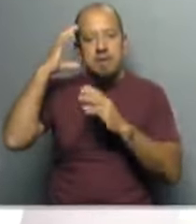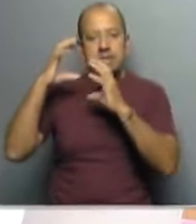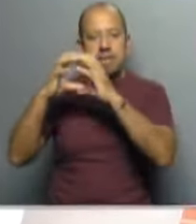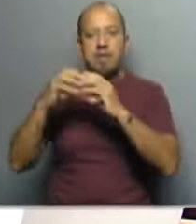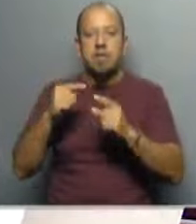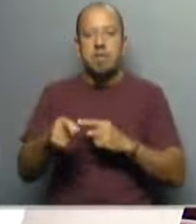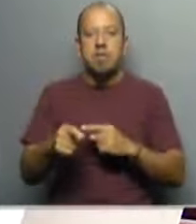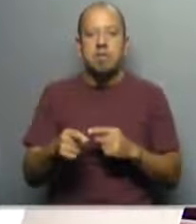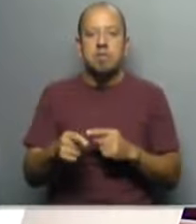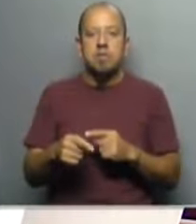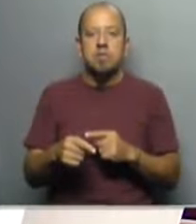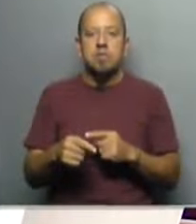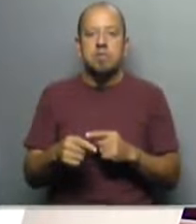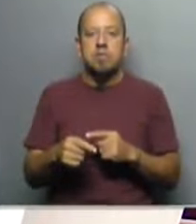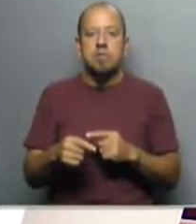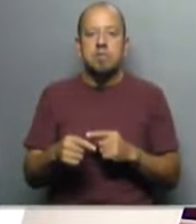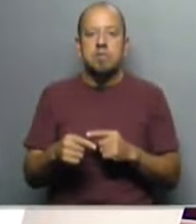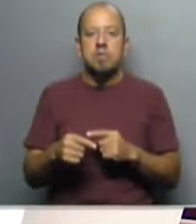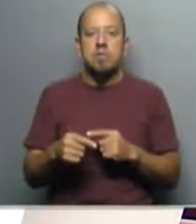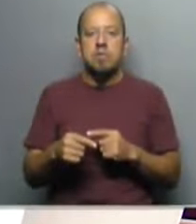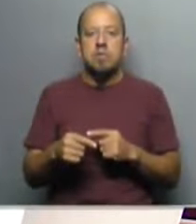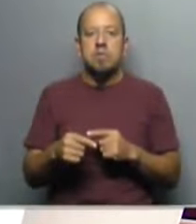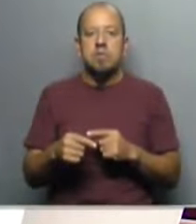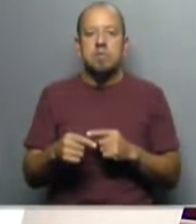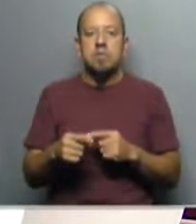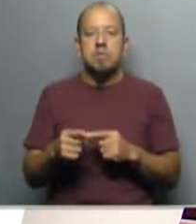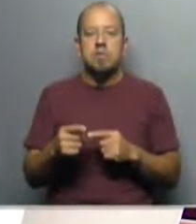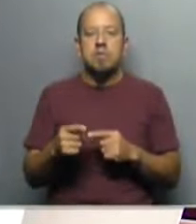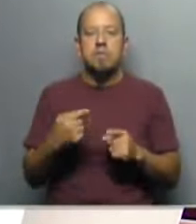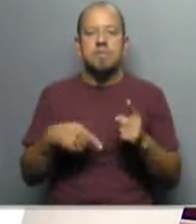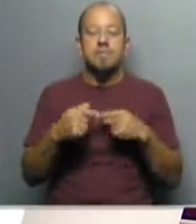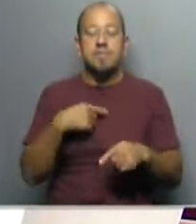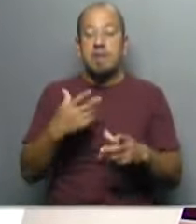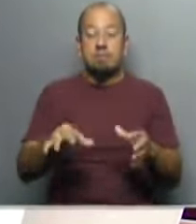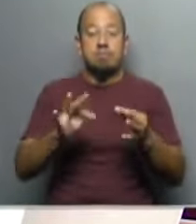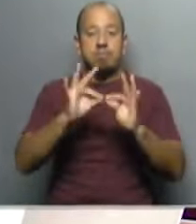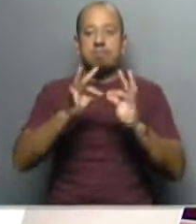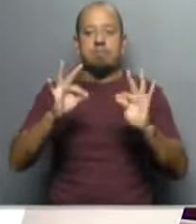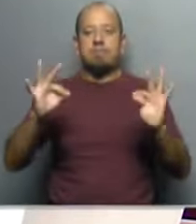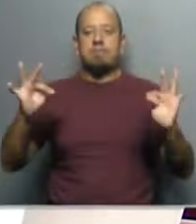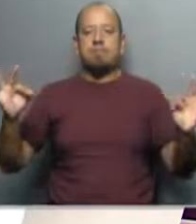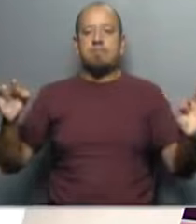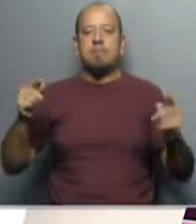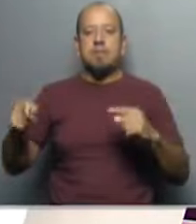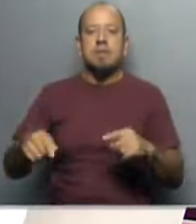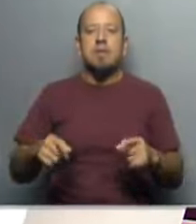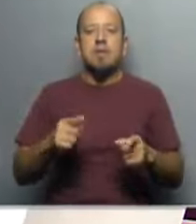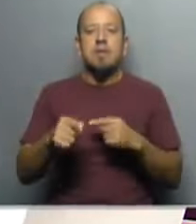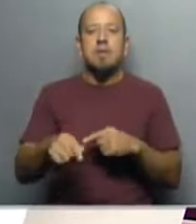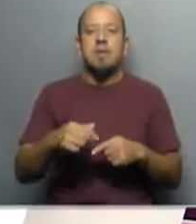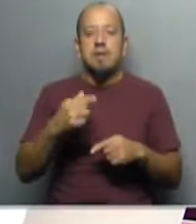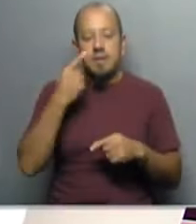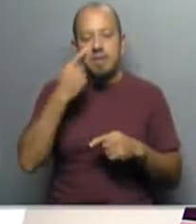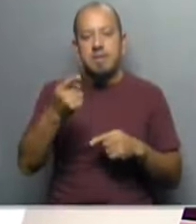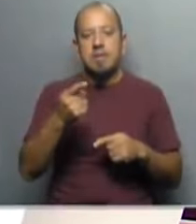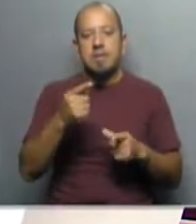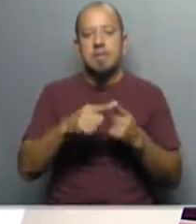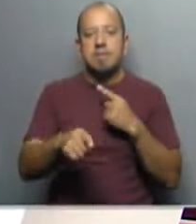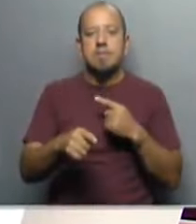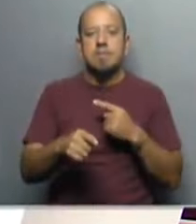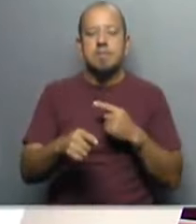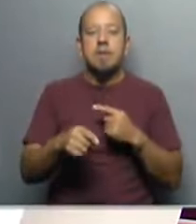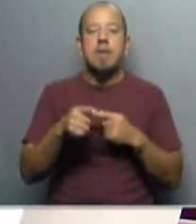Orgasmo, Envidia y Sofía. Qué Nunca swing. Me aprendí el orden de los nombres. Cerebro, Orgasmo, Envidia y Sofía, que aparece en su álbum El